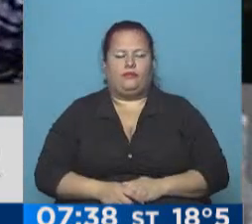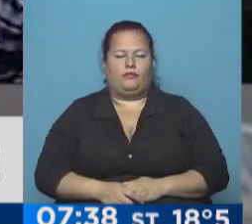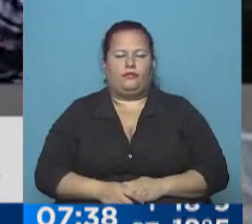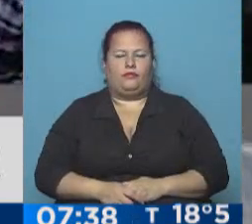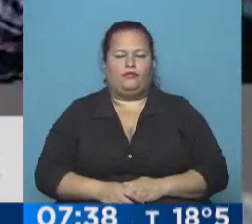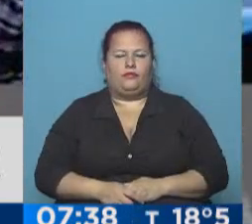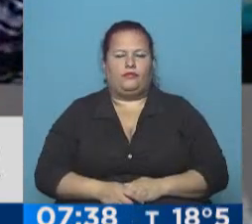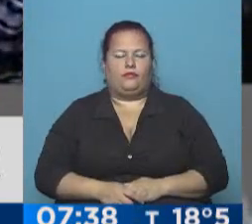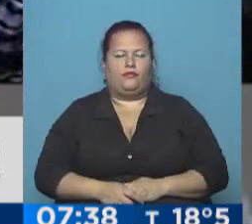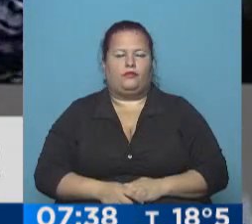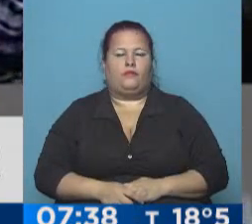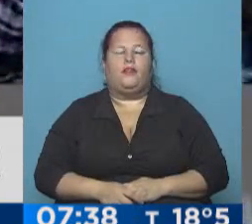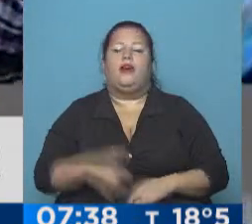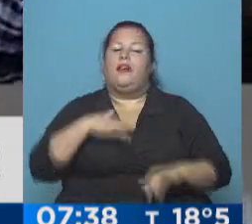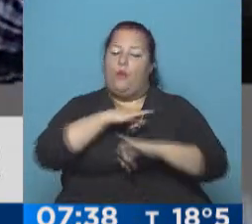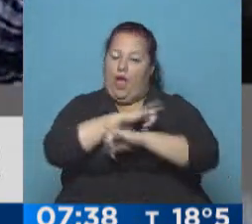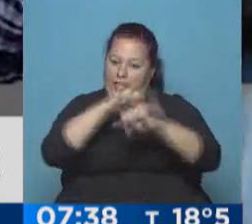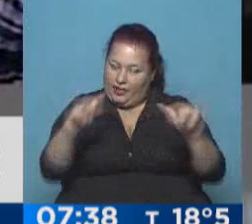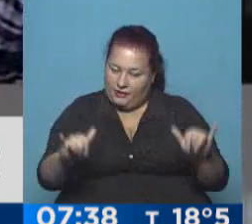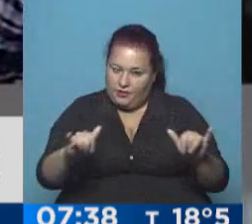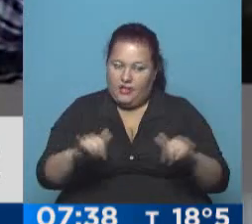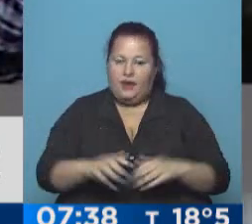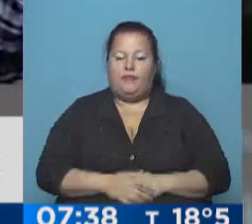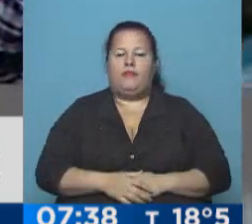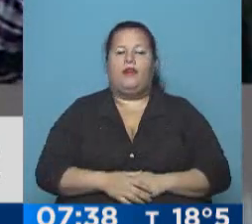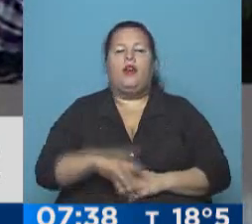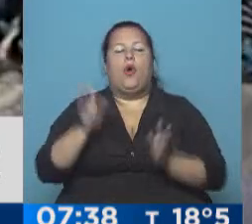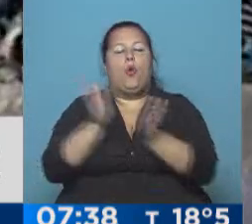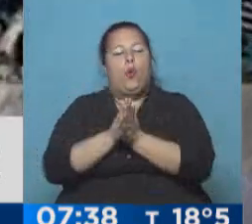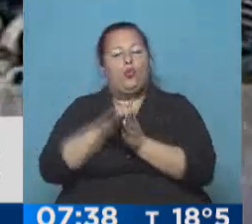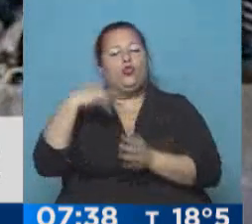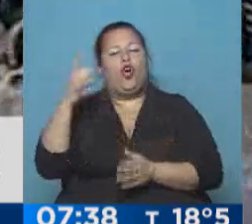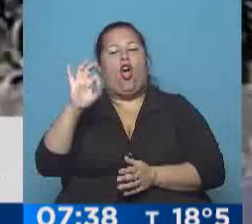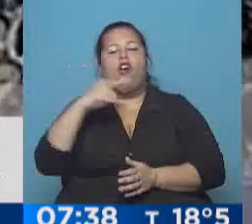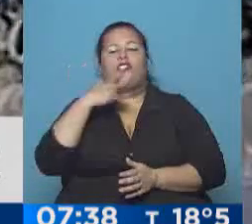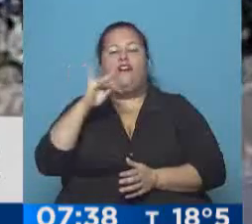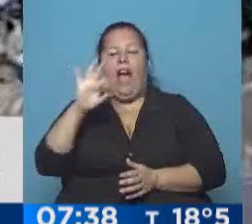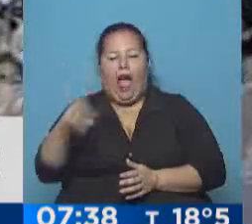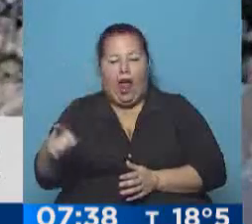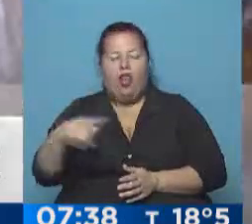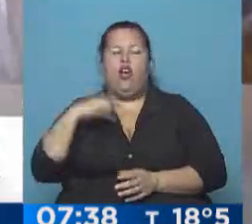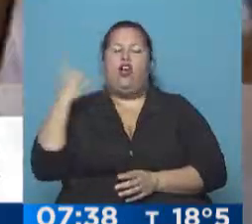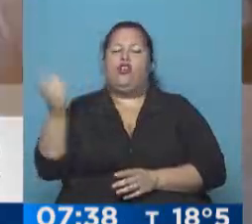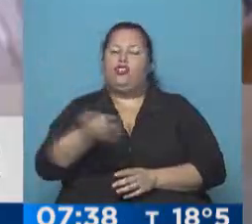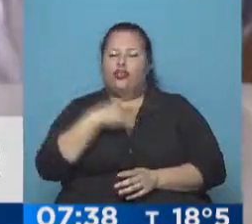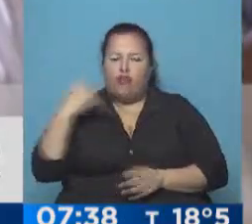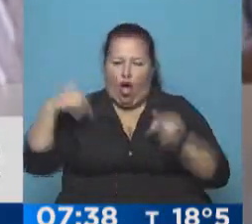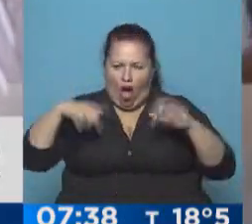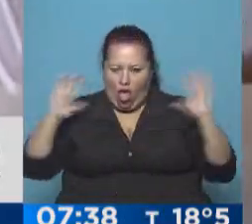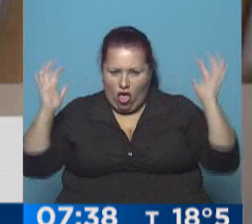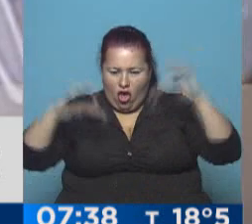fallar decirle que con Osvaldo jaldo y todos los que están